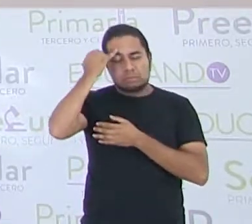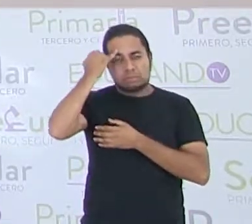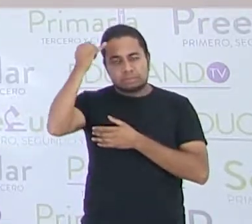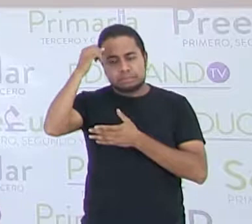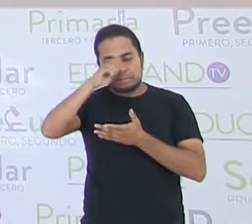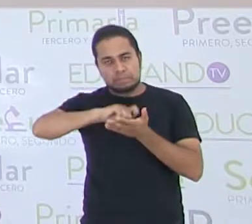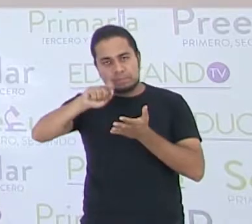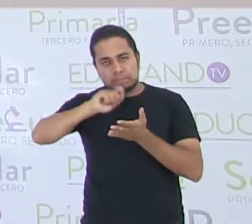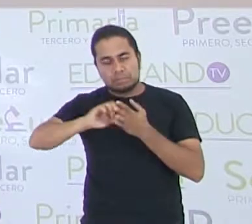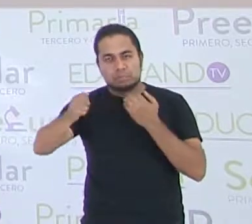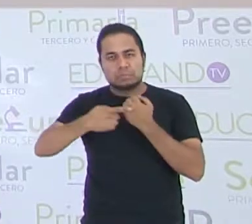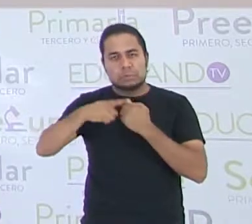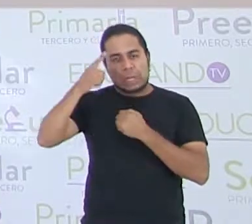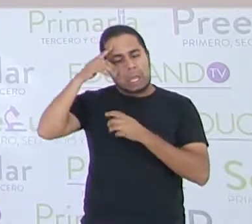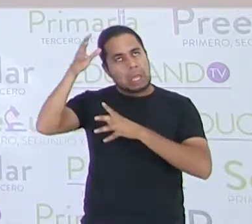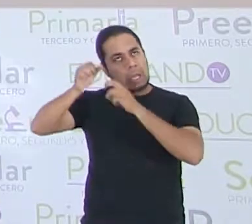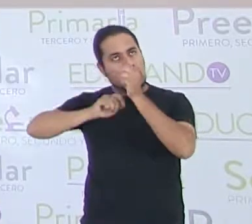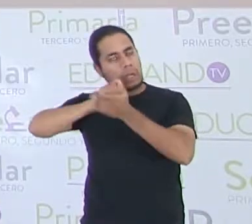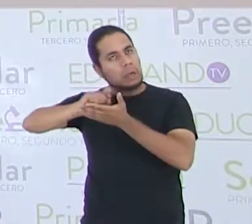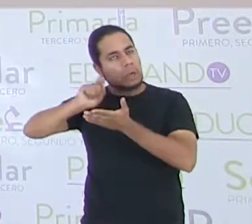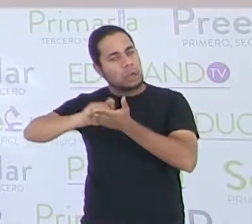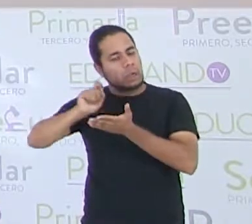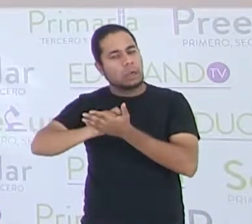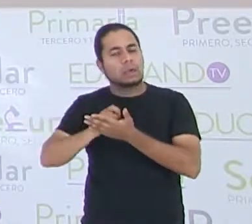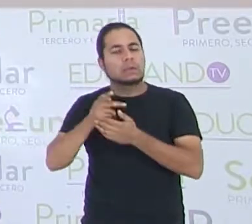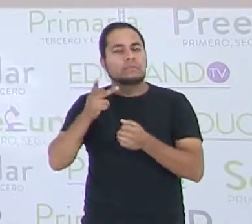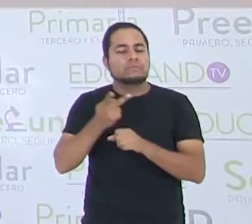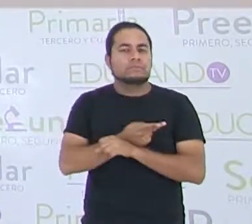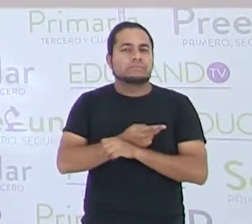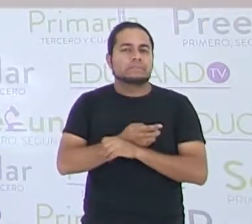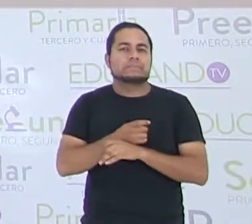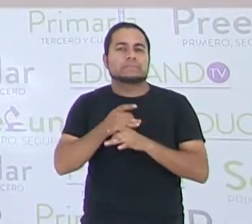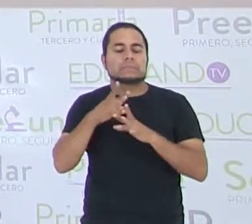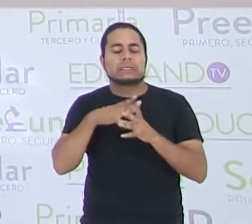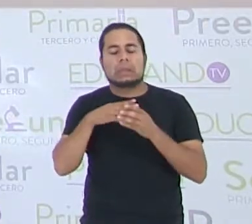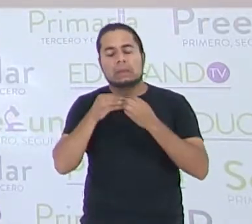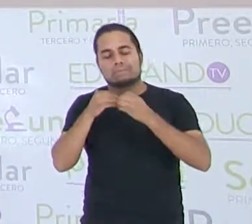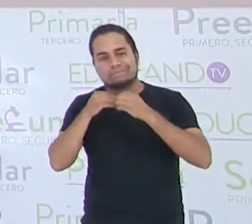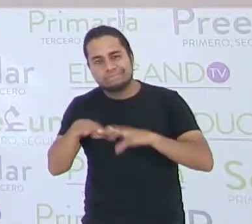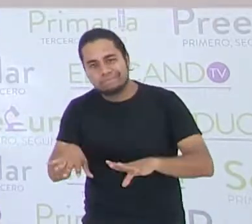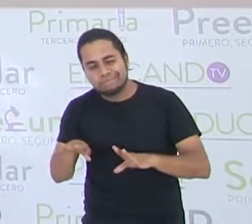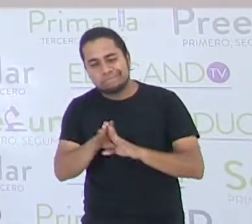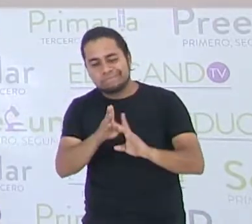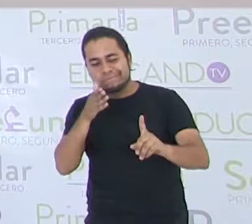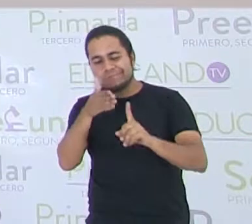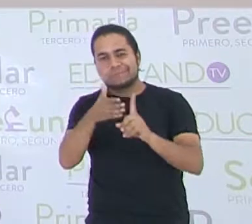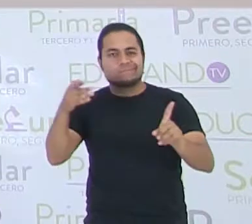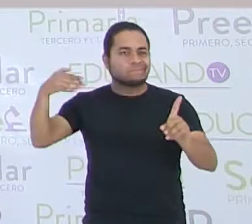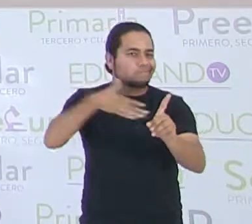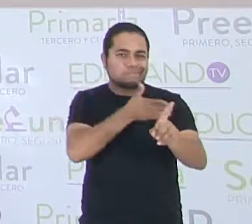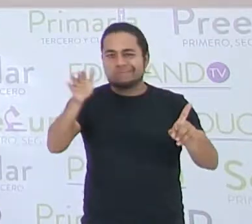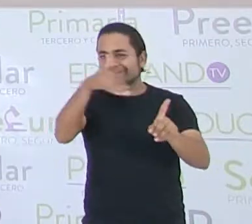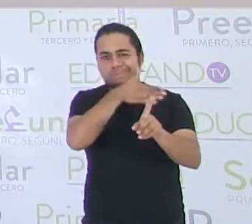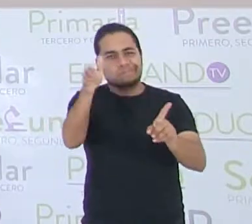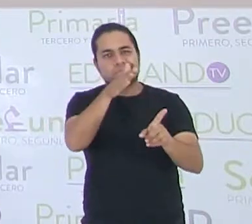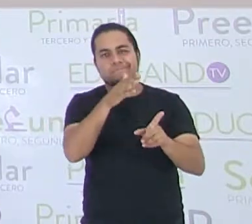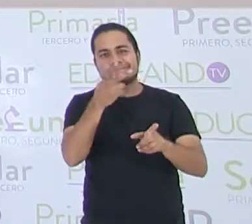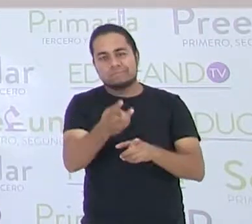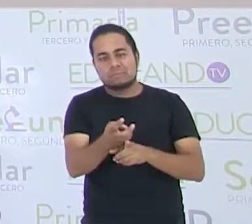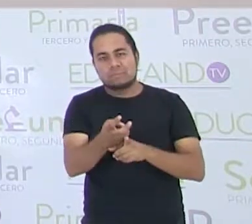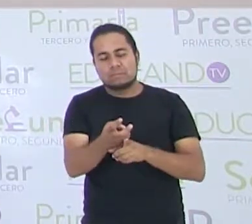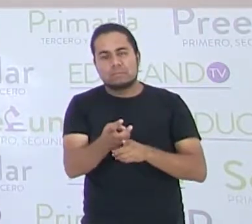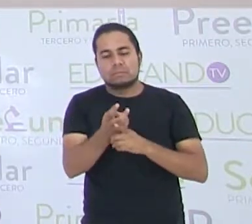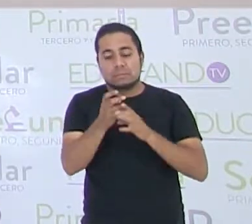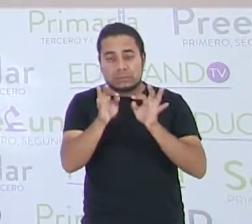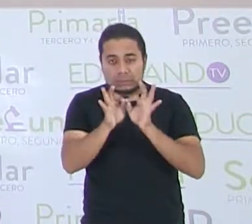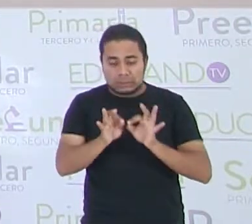nos vayan llegando a la cabeza, lo que sucede es que a veces nos perdemos de nuestro objetivo. Entonces, es